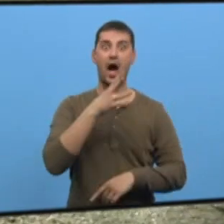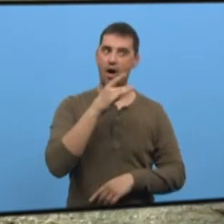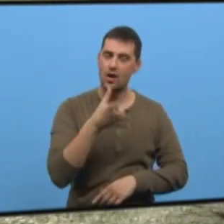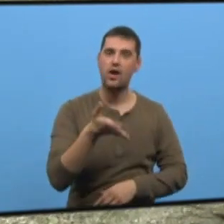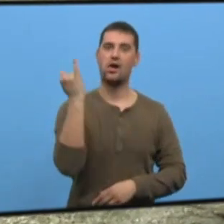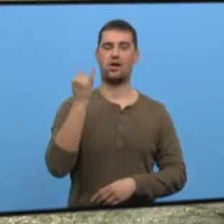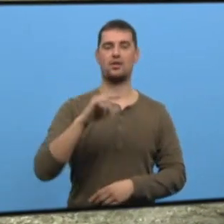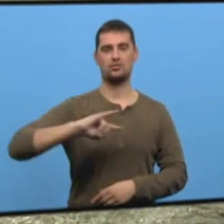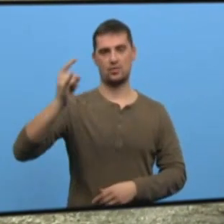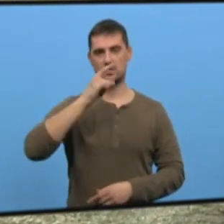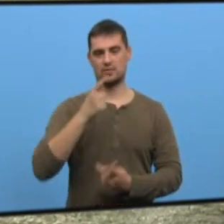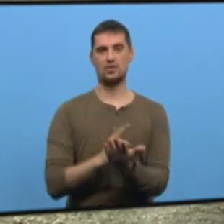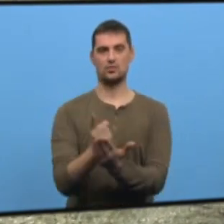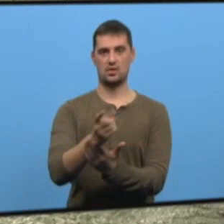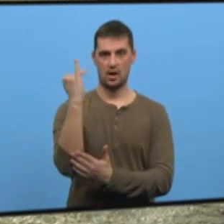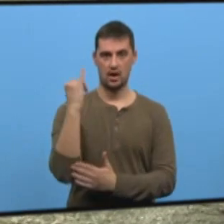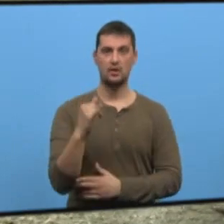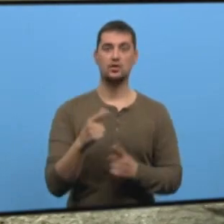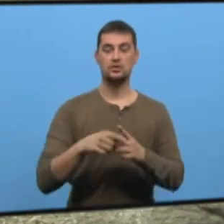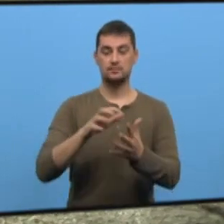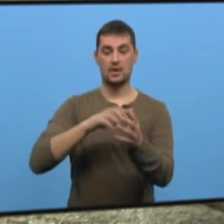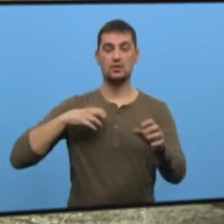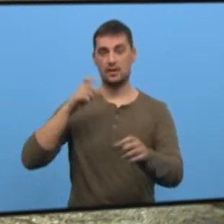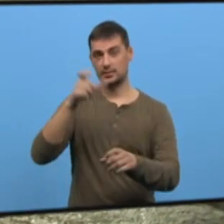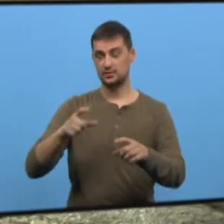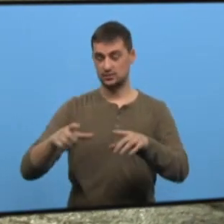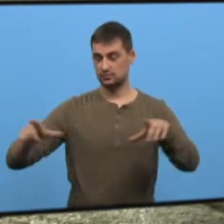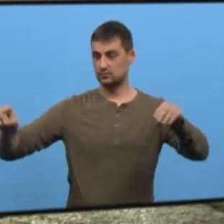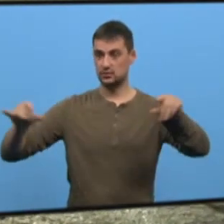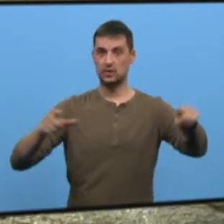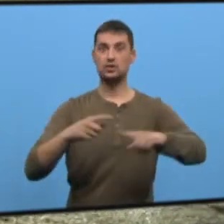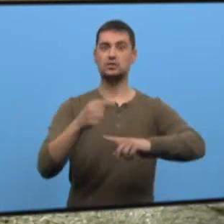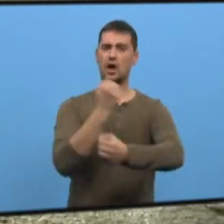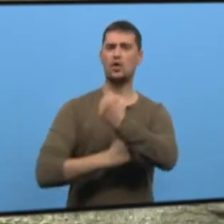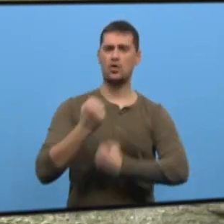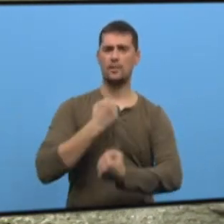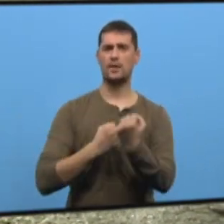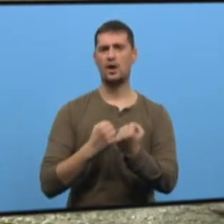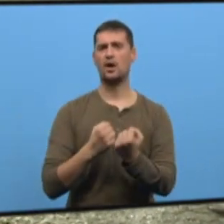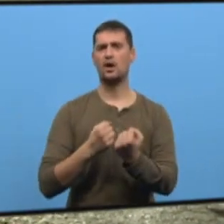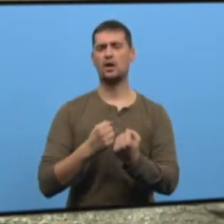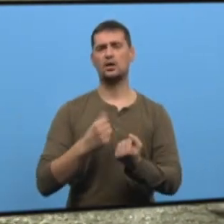van buen mayor veason economí aquí